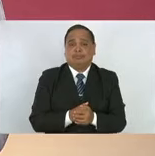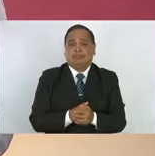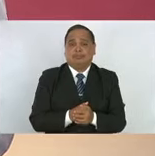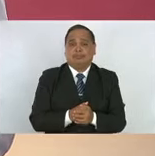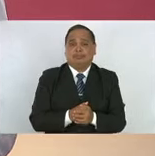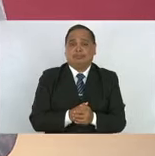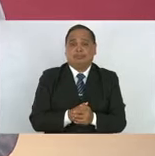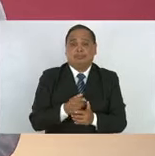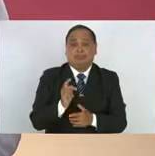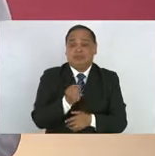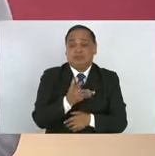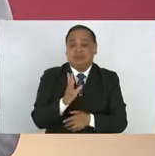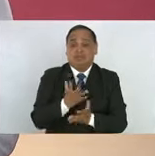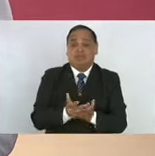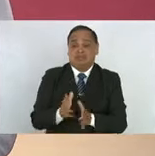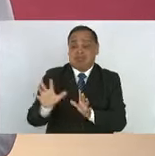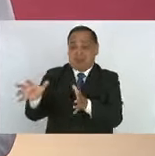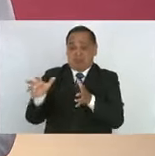detuvieron ni siquiera